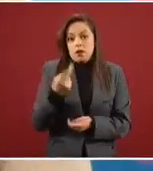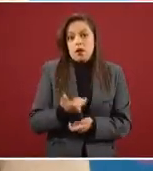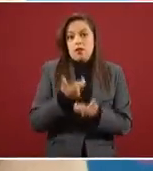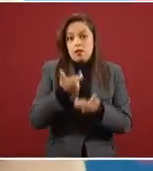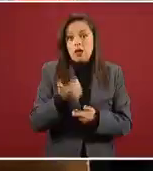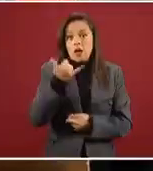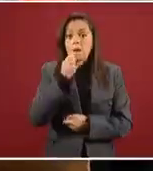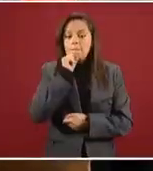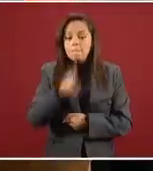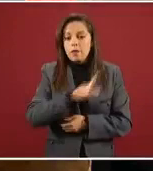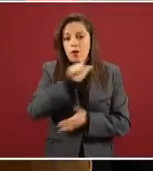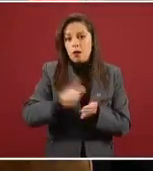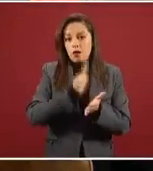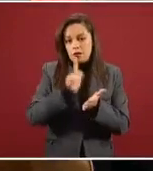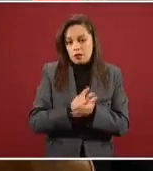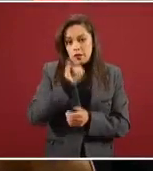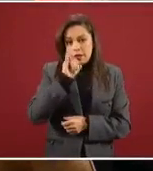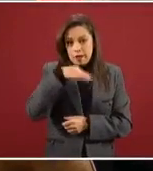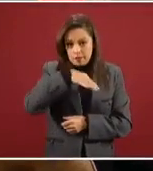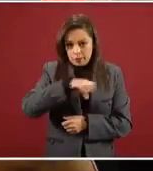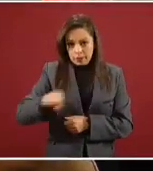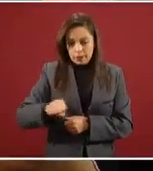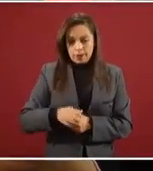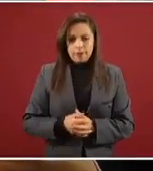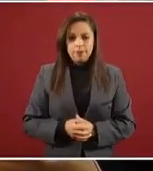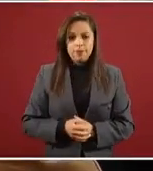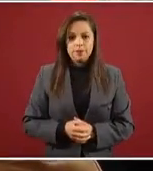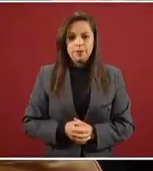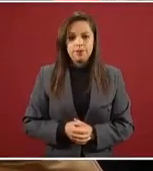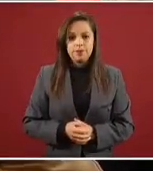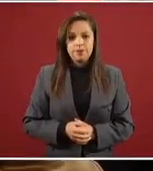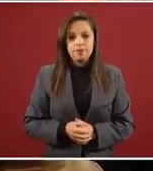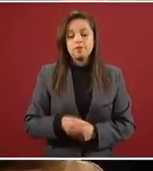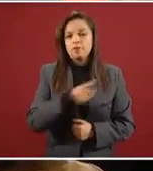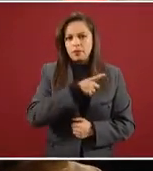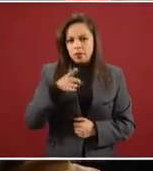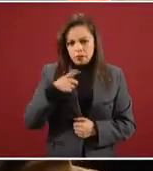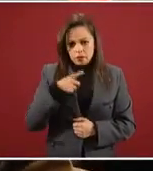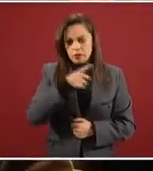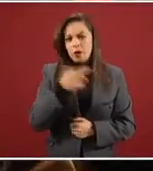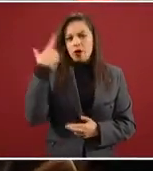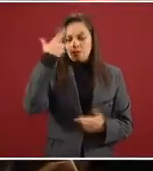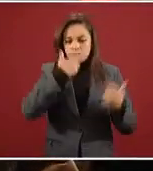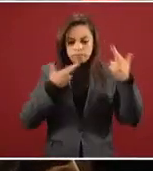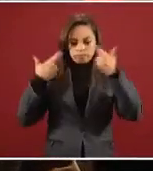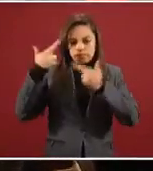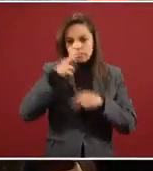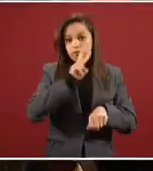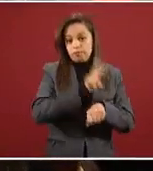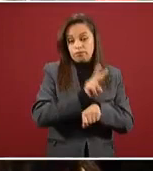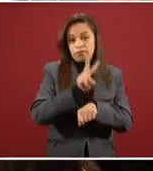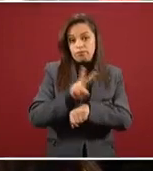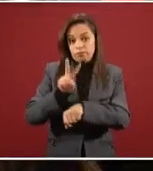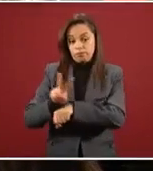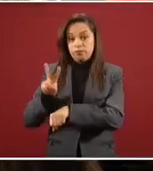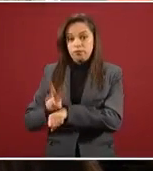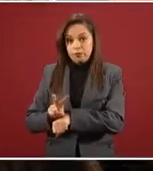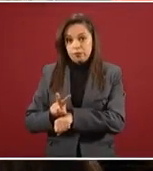Instituto Mexicano del Seguro Social, que se van a estar monitoreando, como aquí ya lo estableció el presidente, se van a